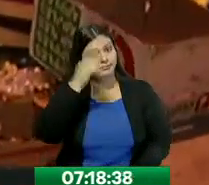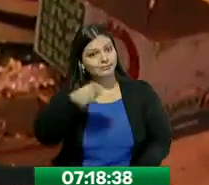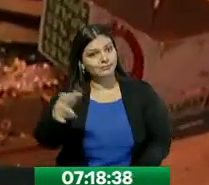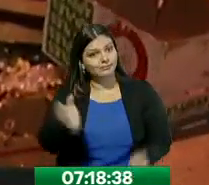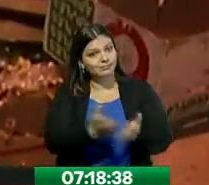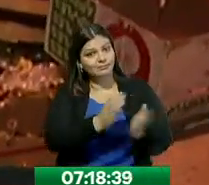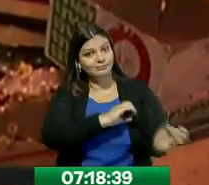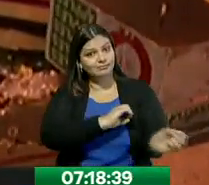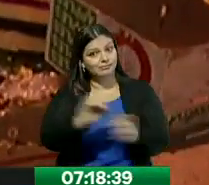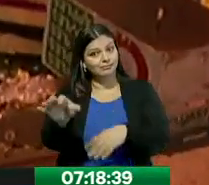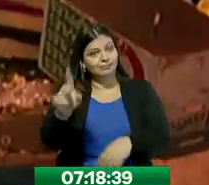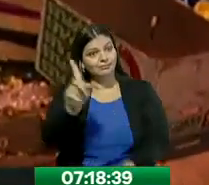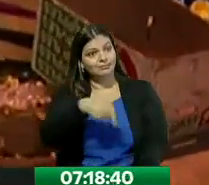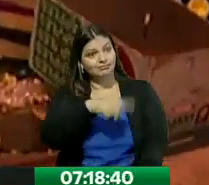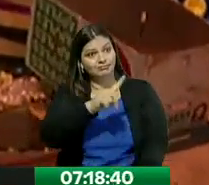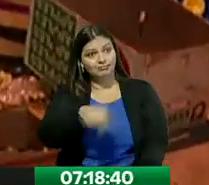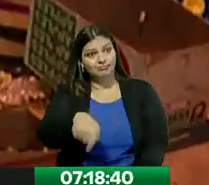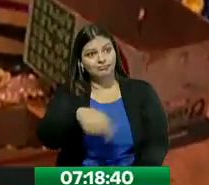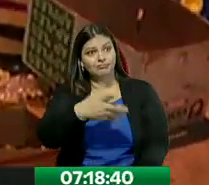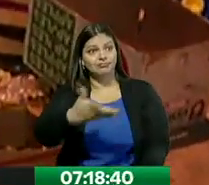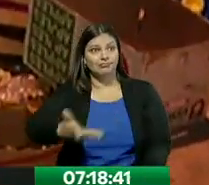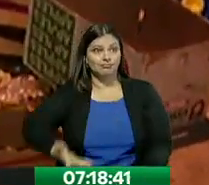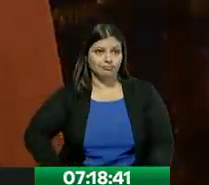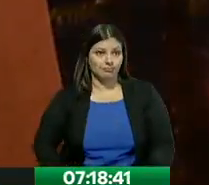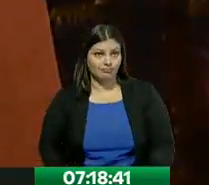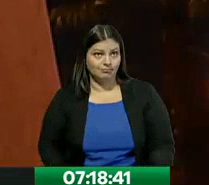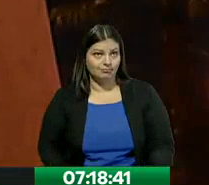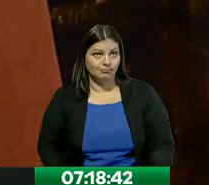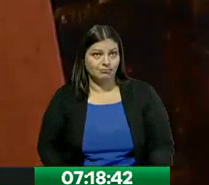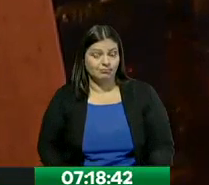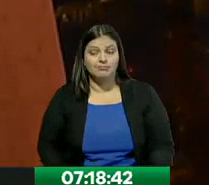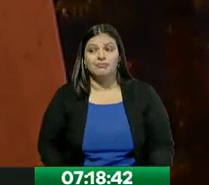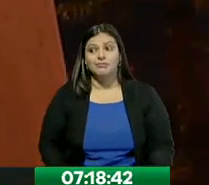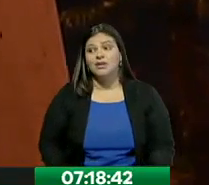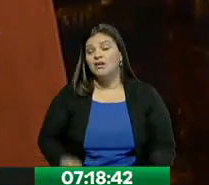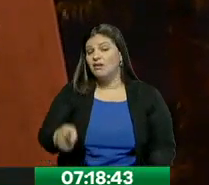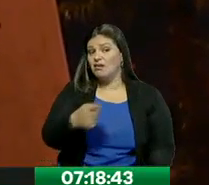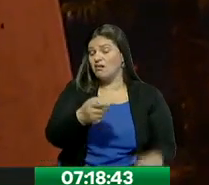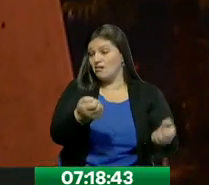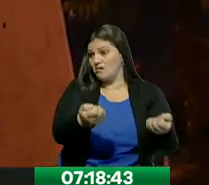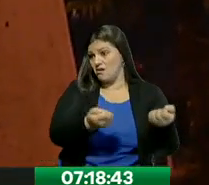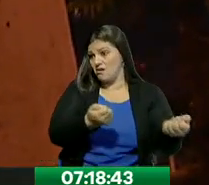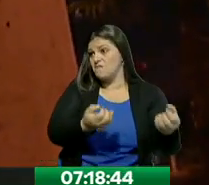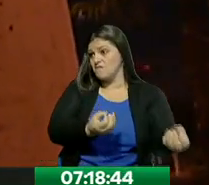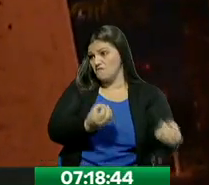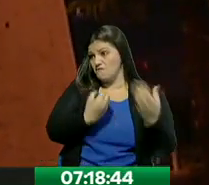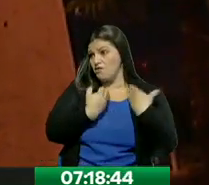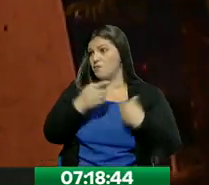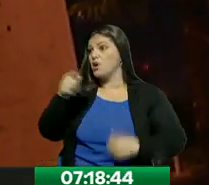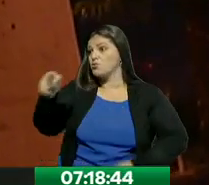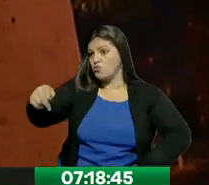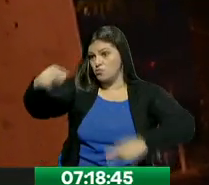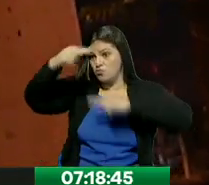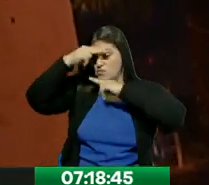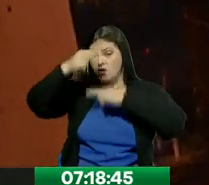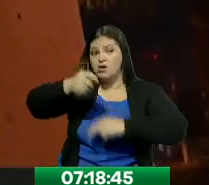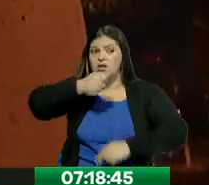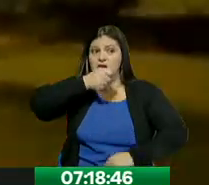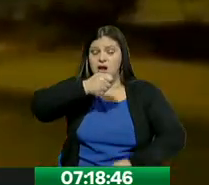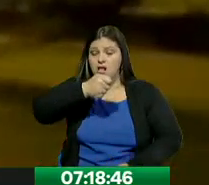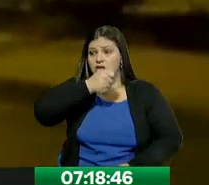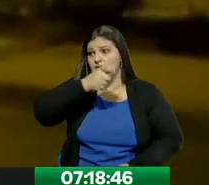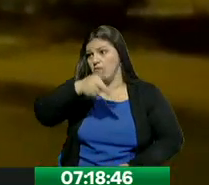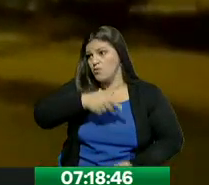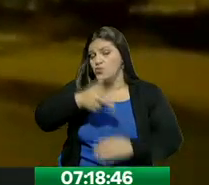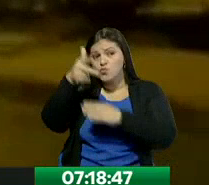la basura. Claro, es que Vuelta me está diciendo que usted le graba al señor que me hace los fletes. Yo quisiera que le borre también el carro, todito